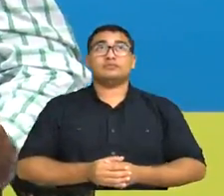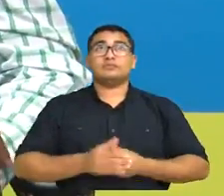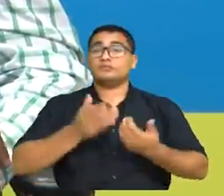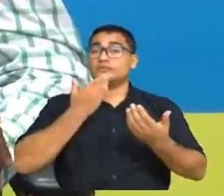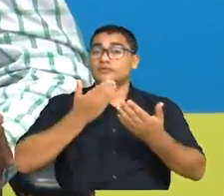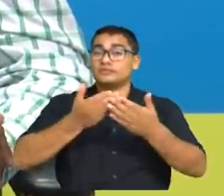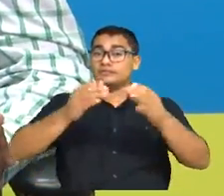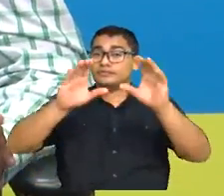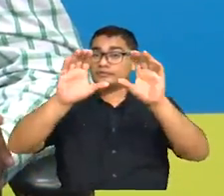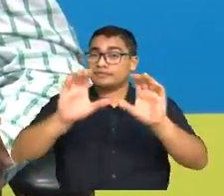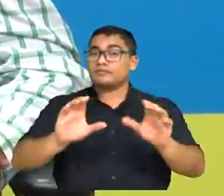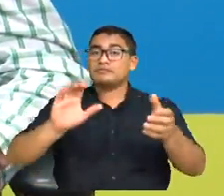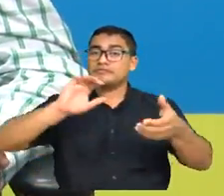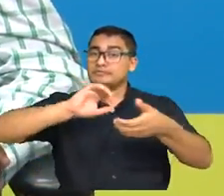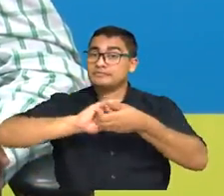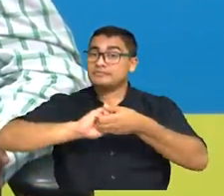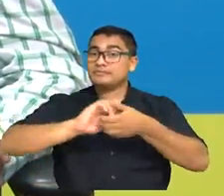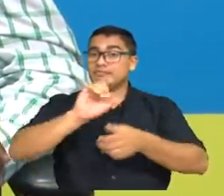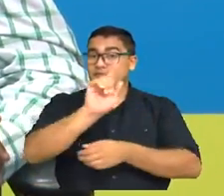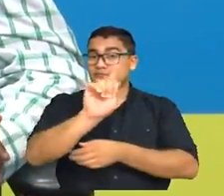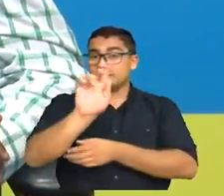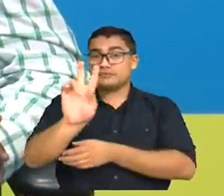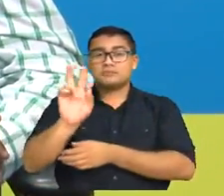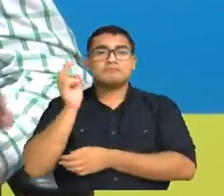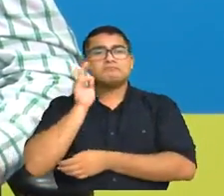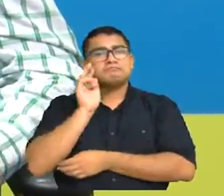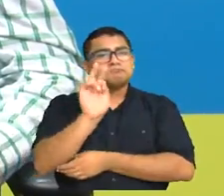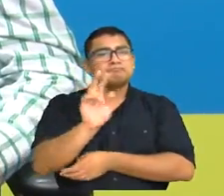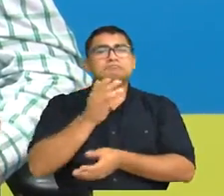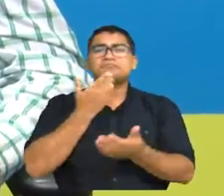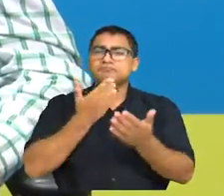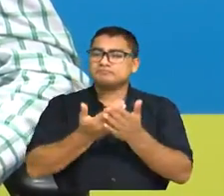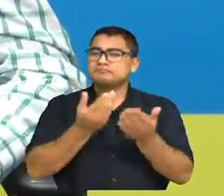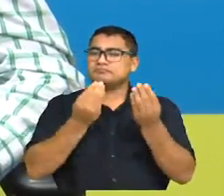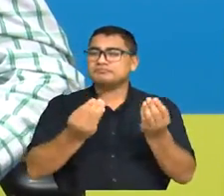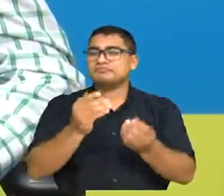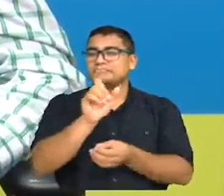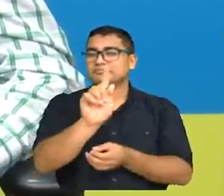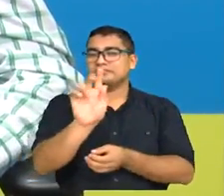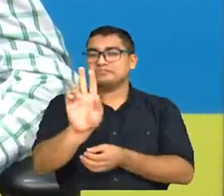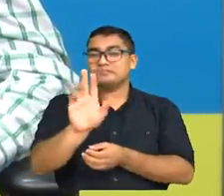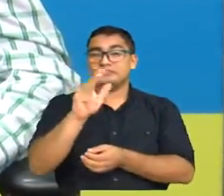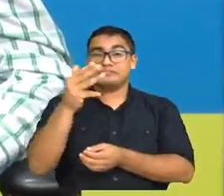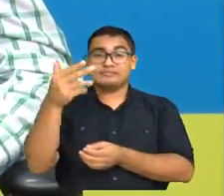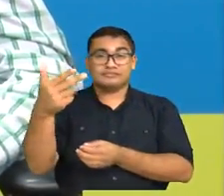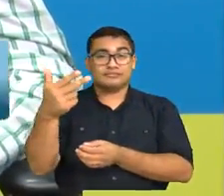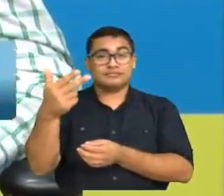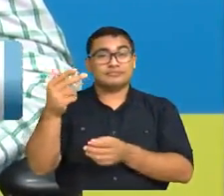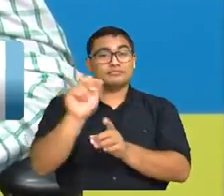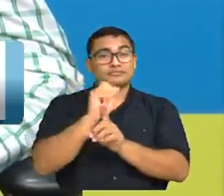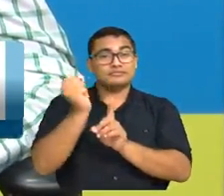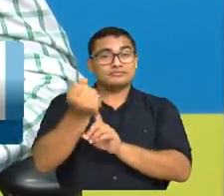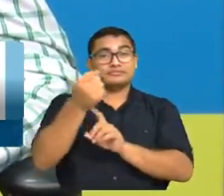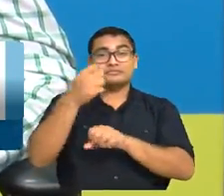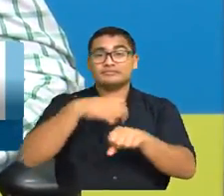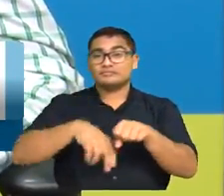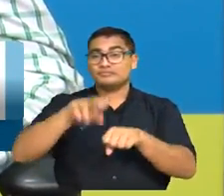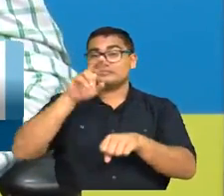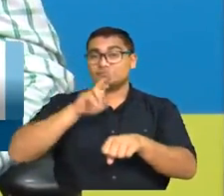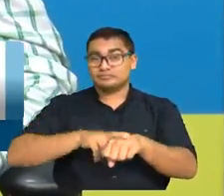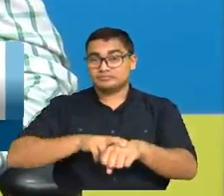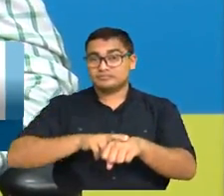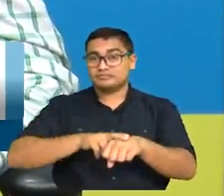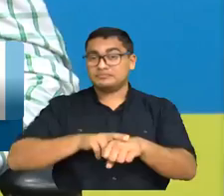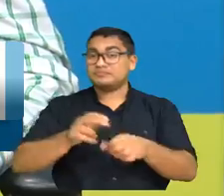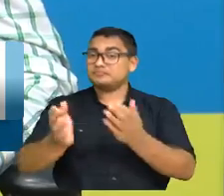Buenas tardes, amigos televidentes. Muchas gracias por su fiel sintonía al canal 98, el canal parlamentario, el canal de la Asamblea